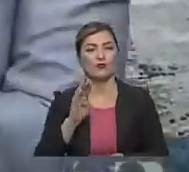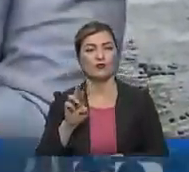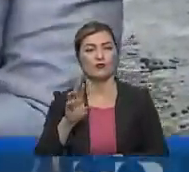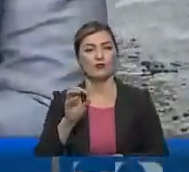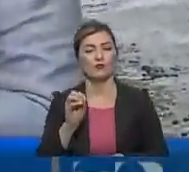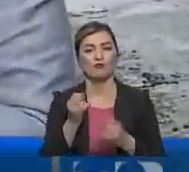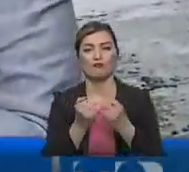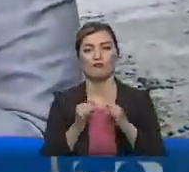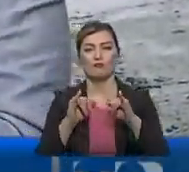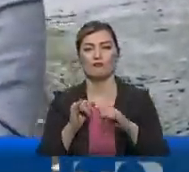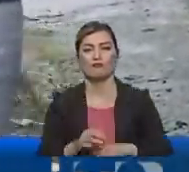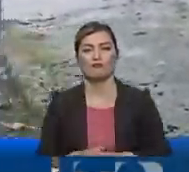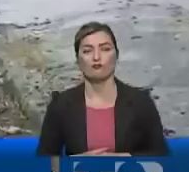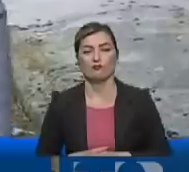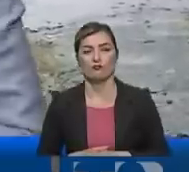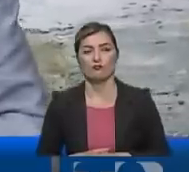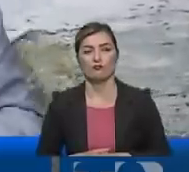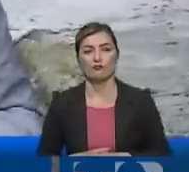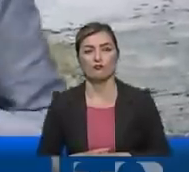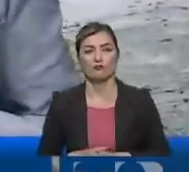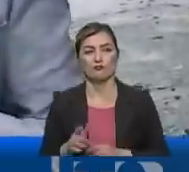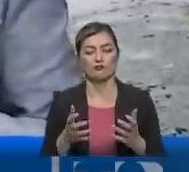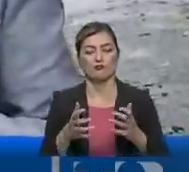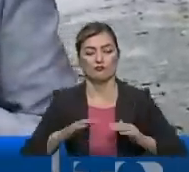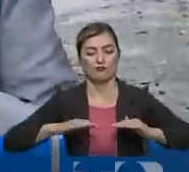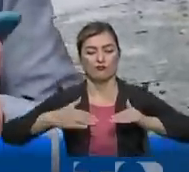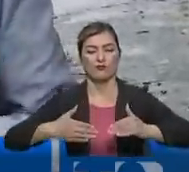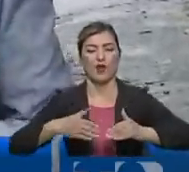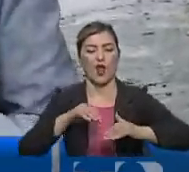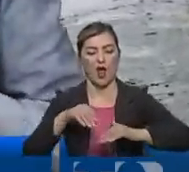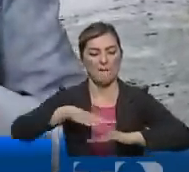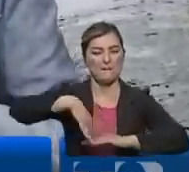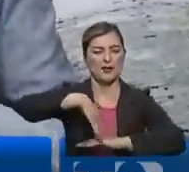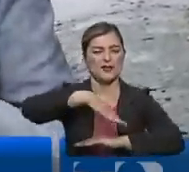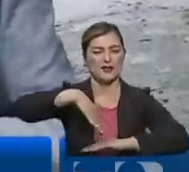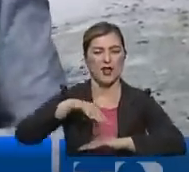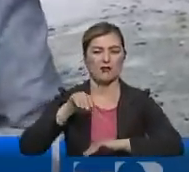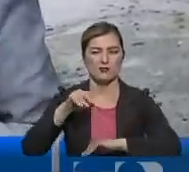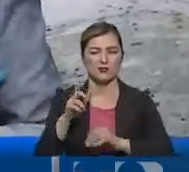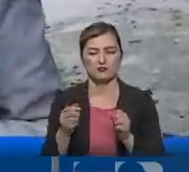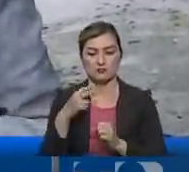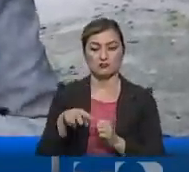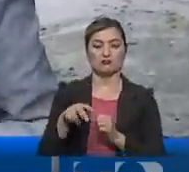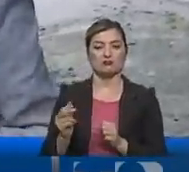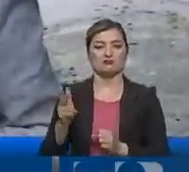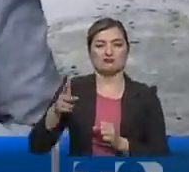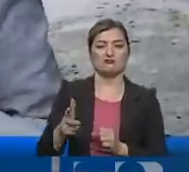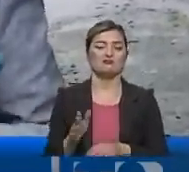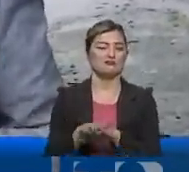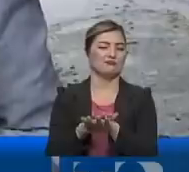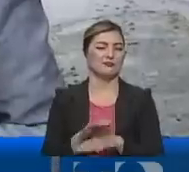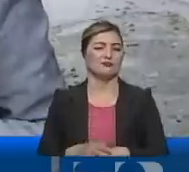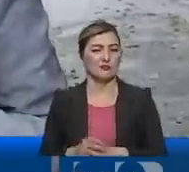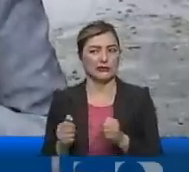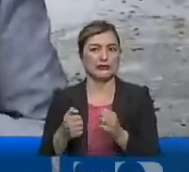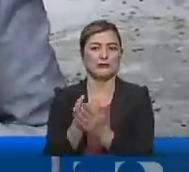busca que se señalice este reductor de velocidad para alertar a los conductores y evitar nuevos accidentes de